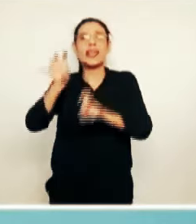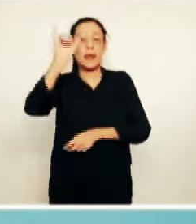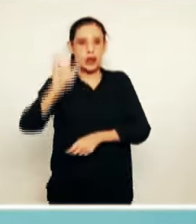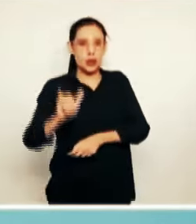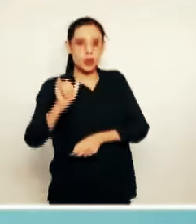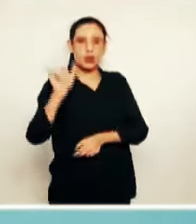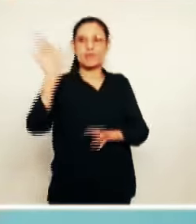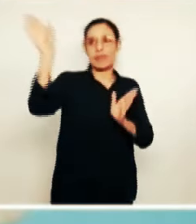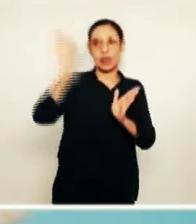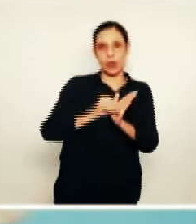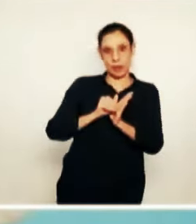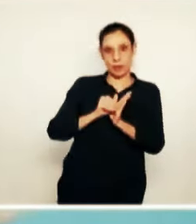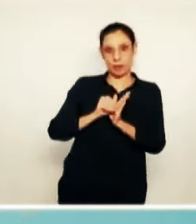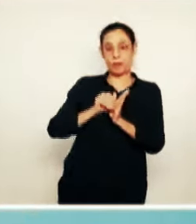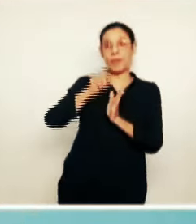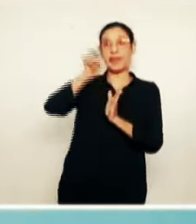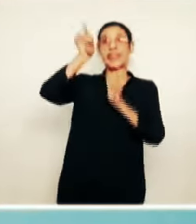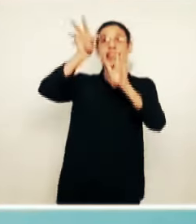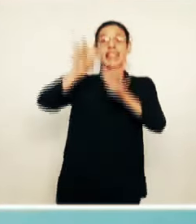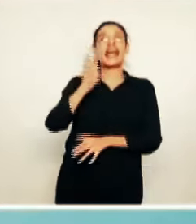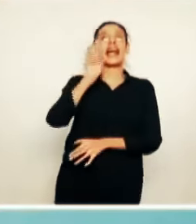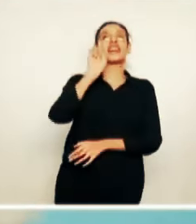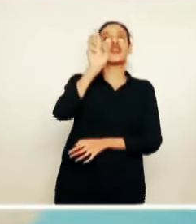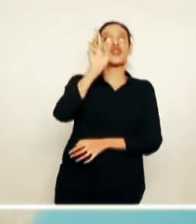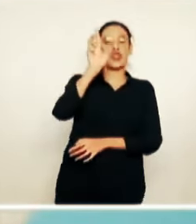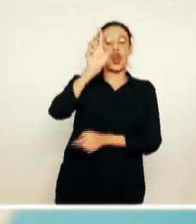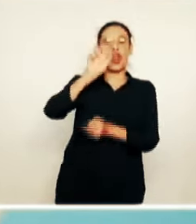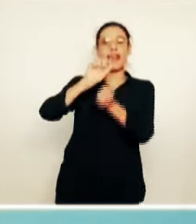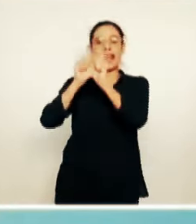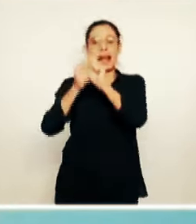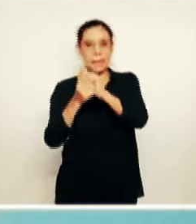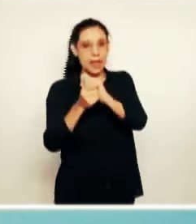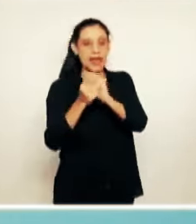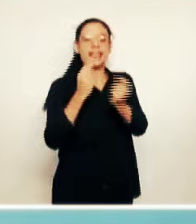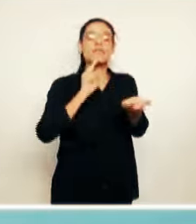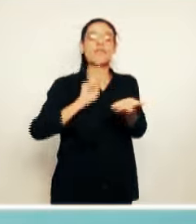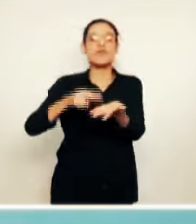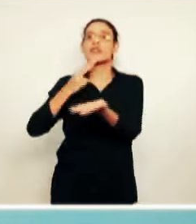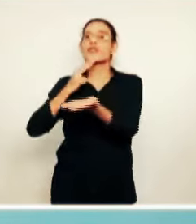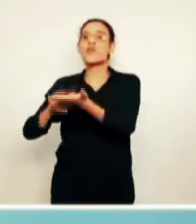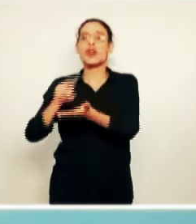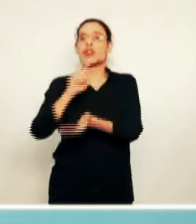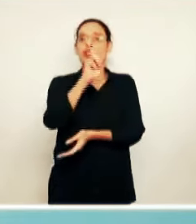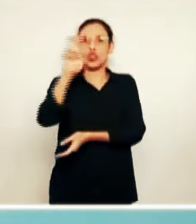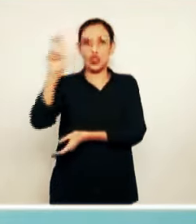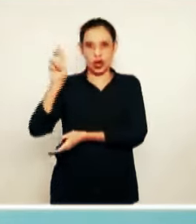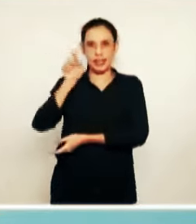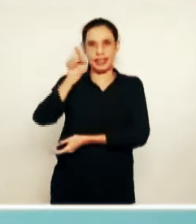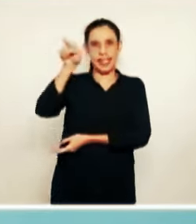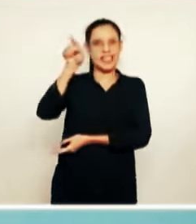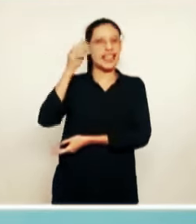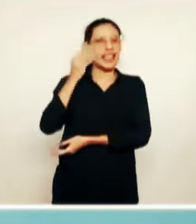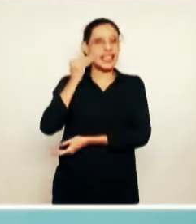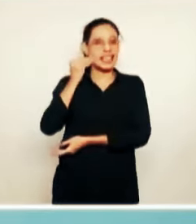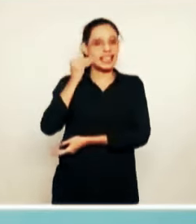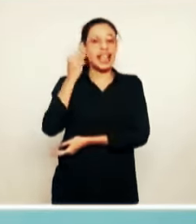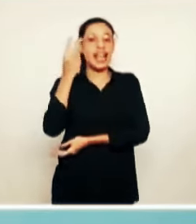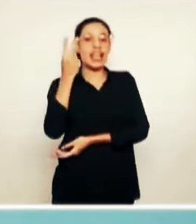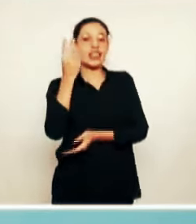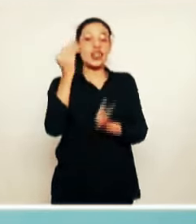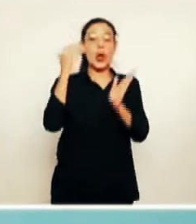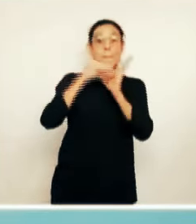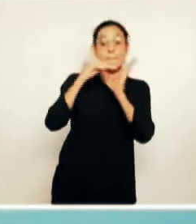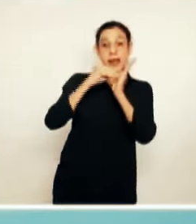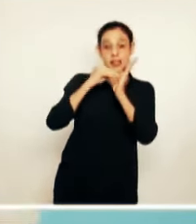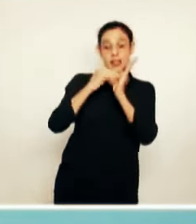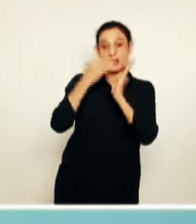Y está dolarizada con la convertibilidad, se dolarizaron las tarifas. Es más, y se fijan dos precios, un precio